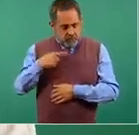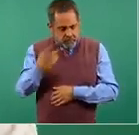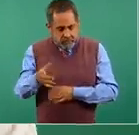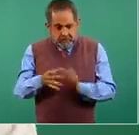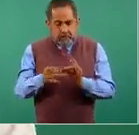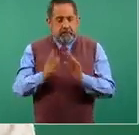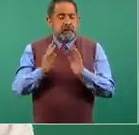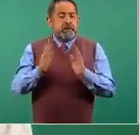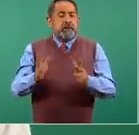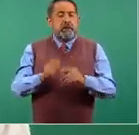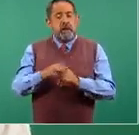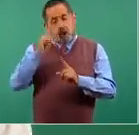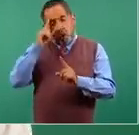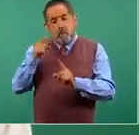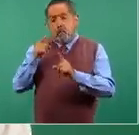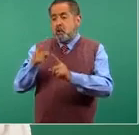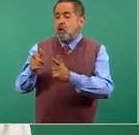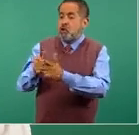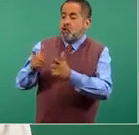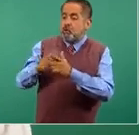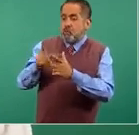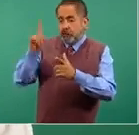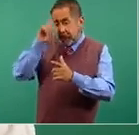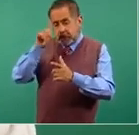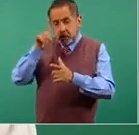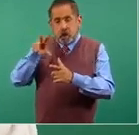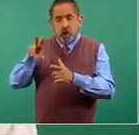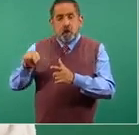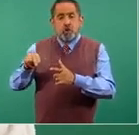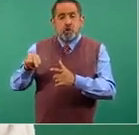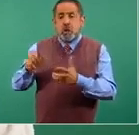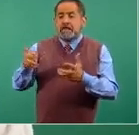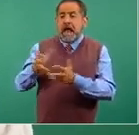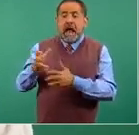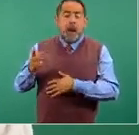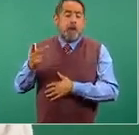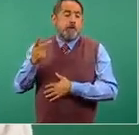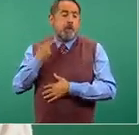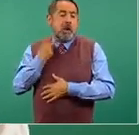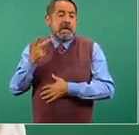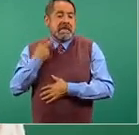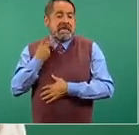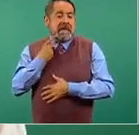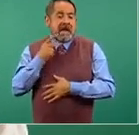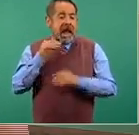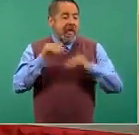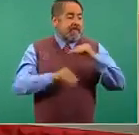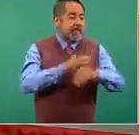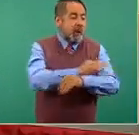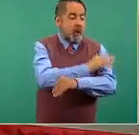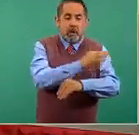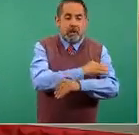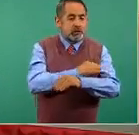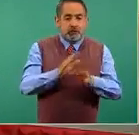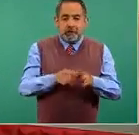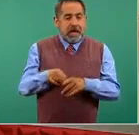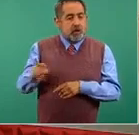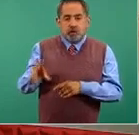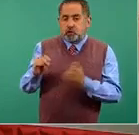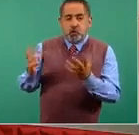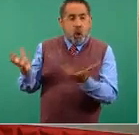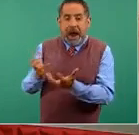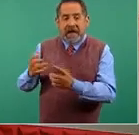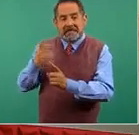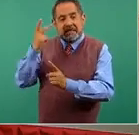claro que el propósito del Grupo Técnico Asesor no es hacer la política de vacunación. no son ellas y ellos quienes hacen